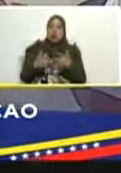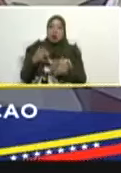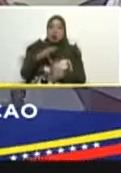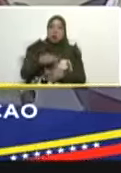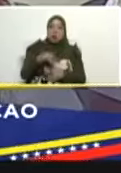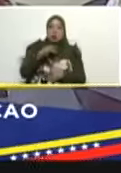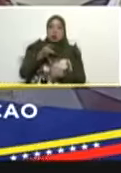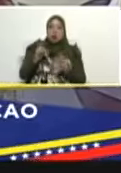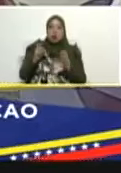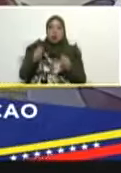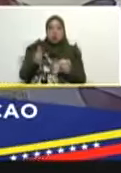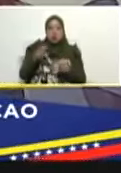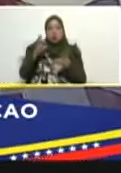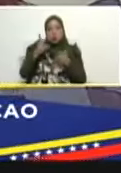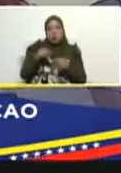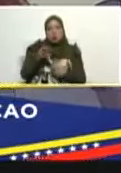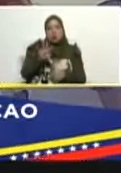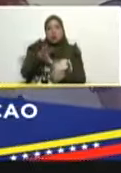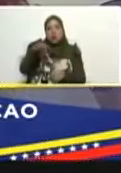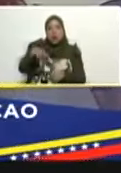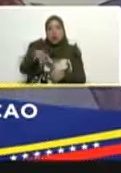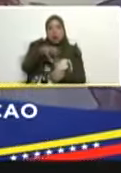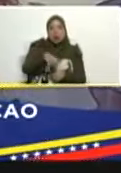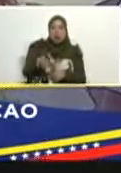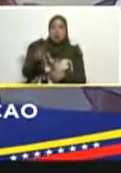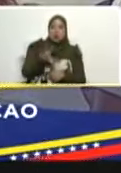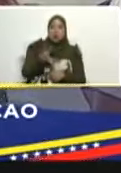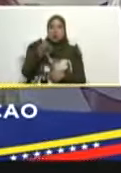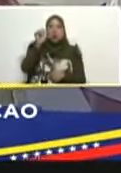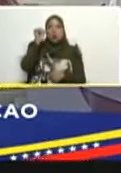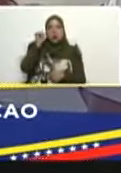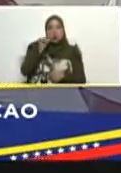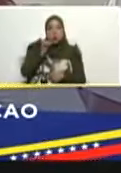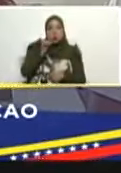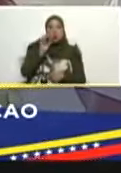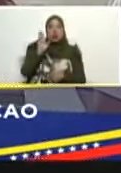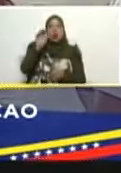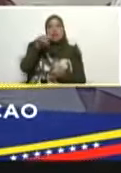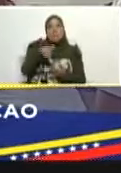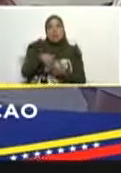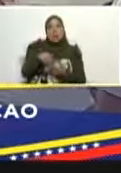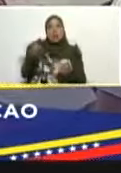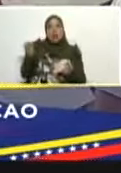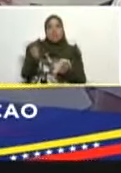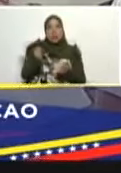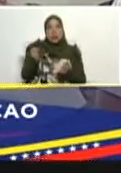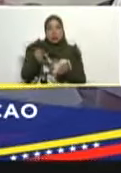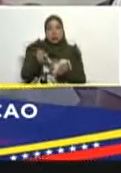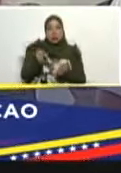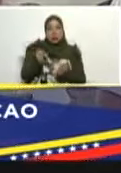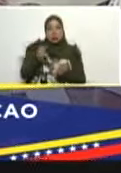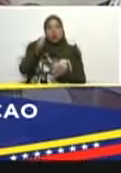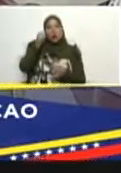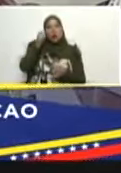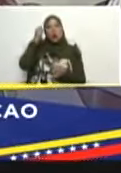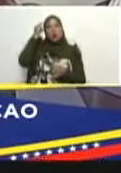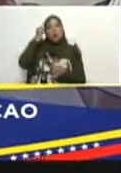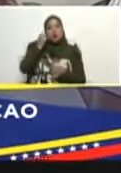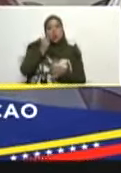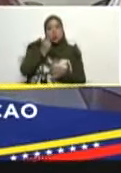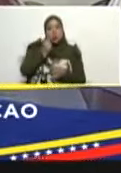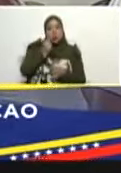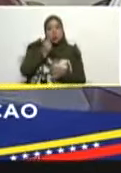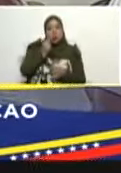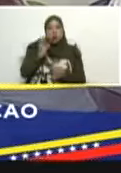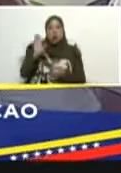que inicia en 4 estados de nuestro país, en Sucre, Miranda, Mérida y Barinas. Sucre por destacarse por uno